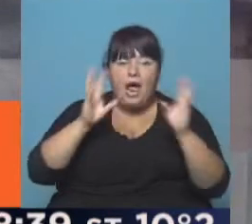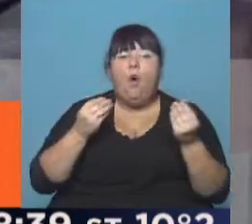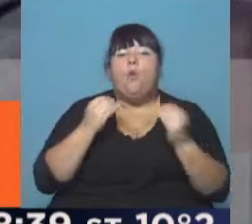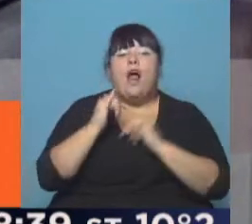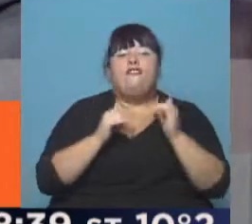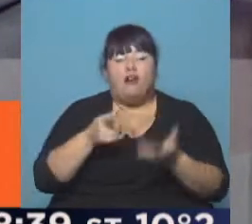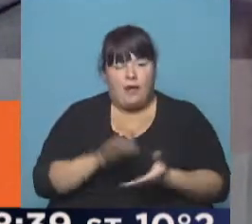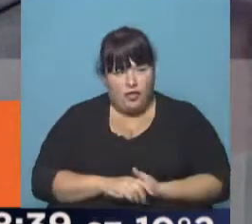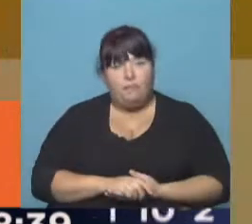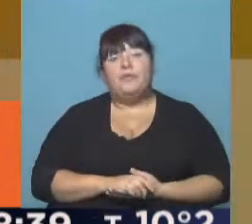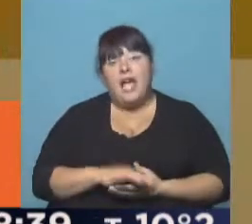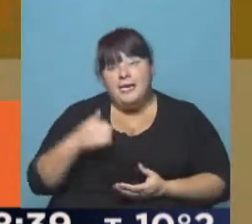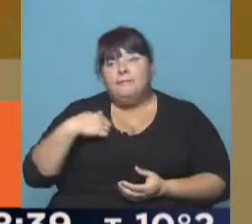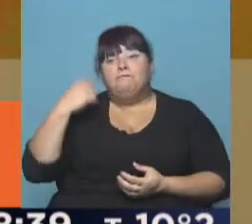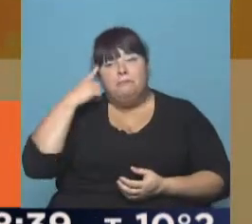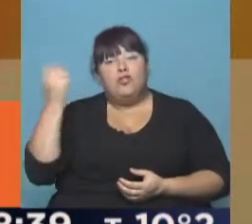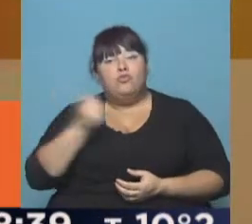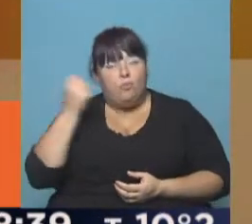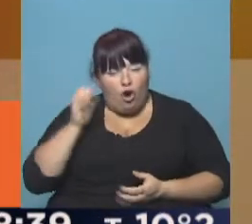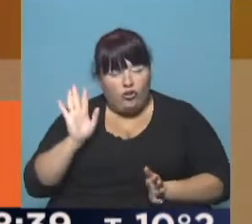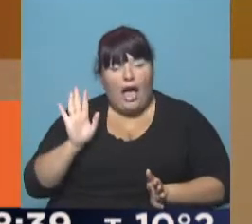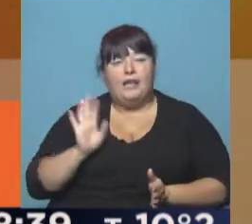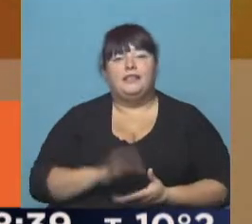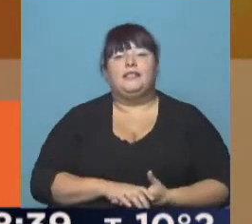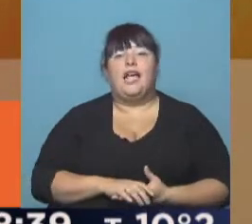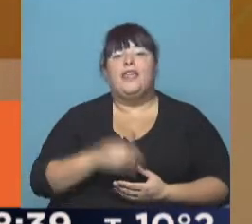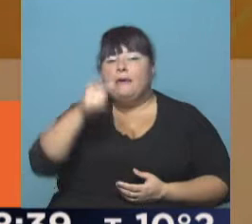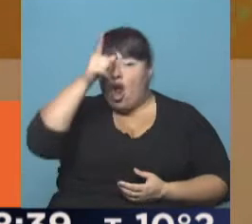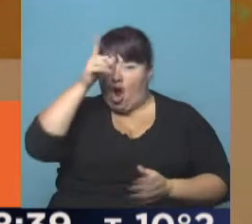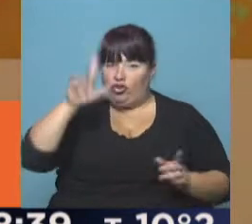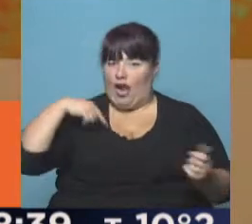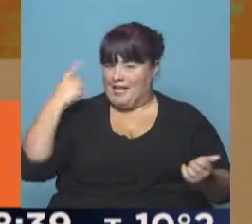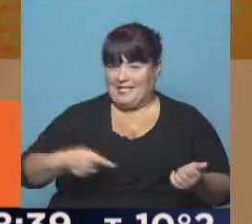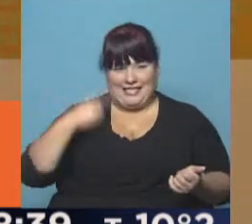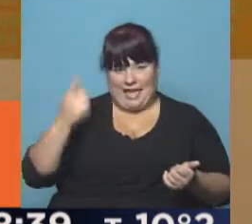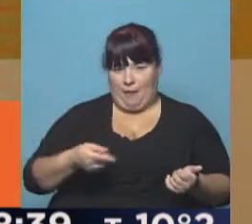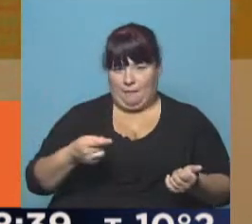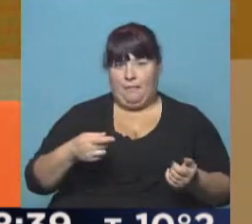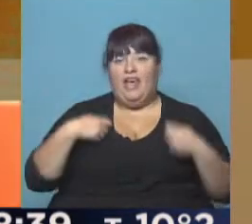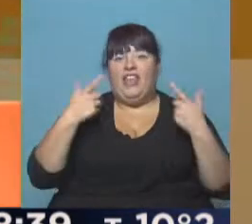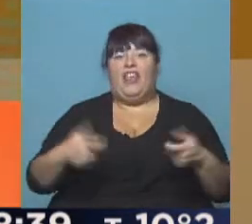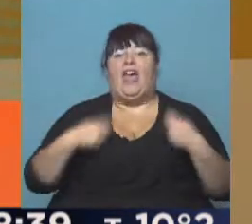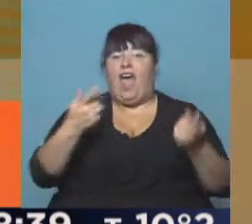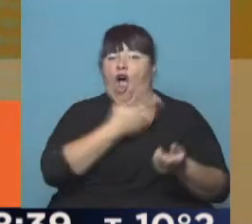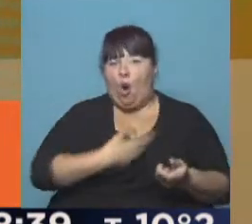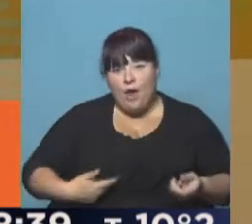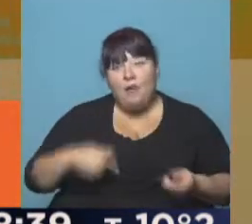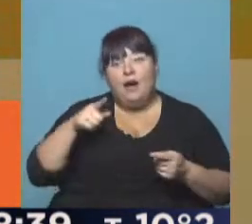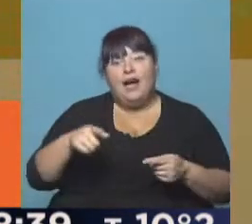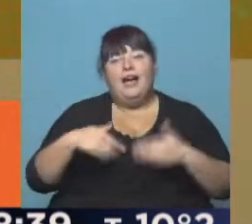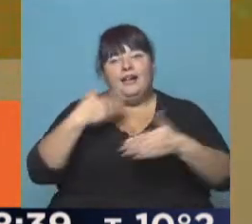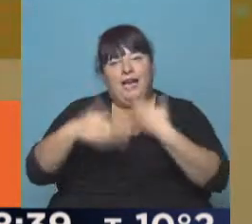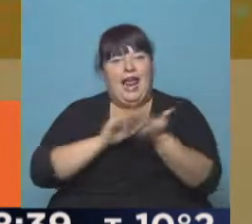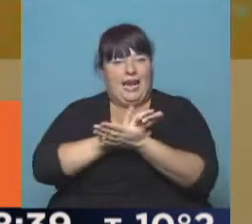información tiene usted sea a mí me parece muy importante que haya auditoría permanente de las cosas que otorga el estado porque eso le va dando